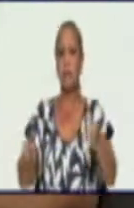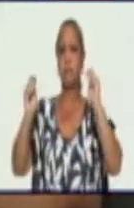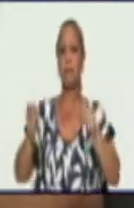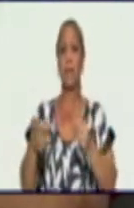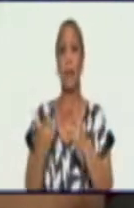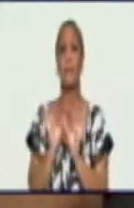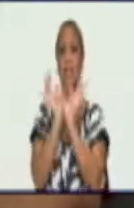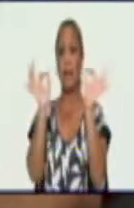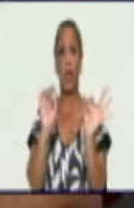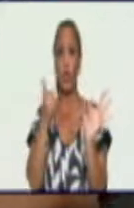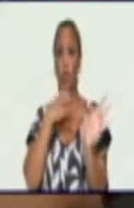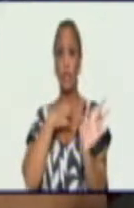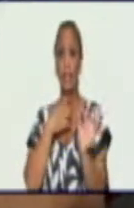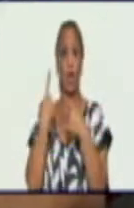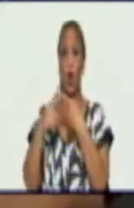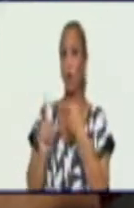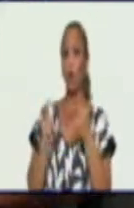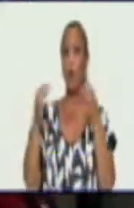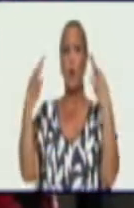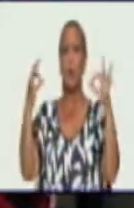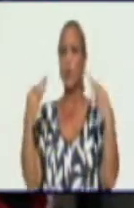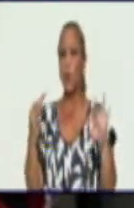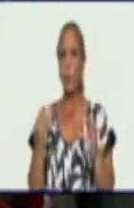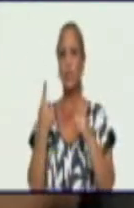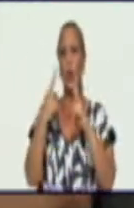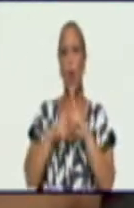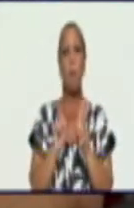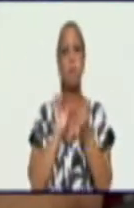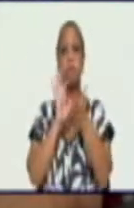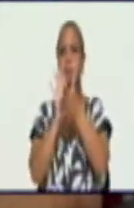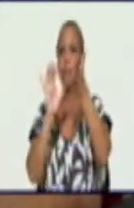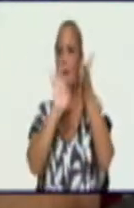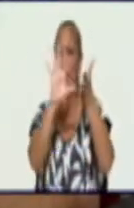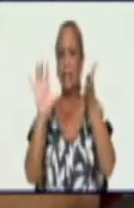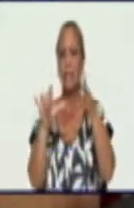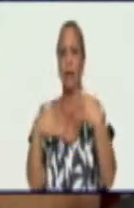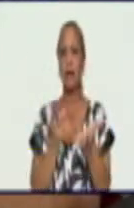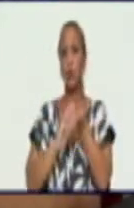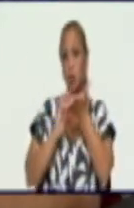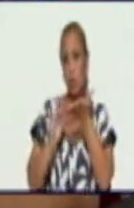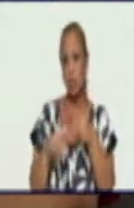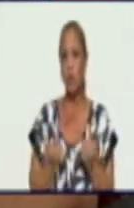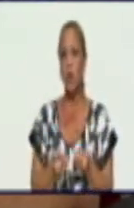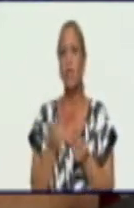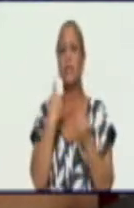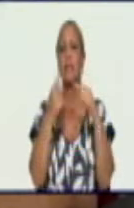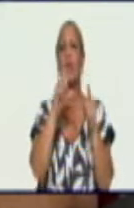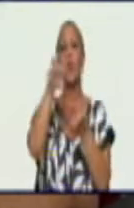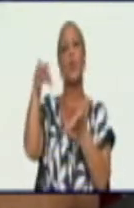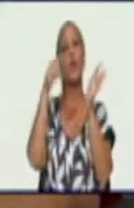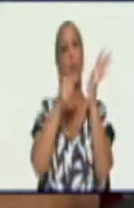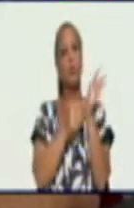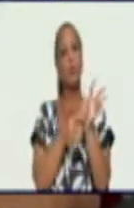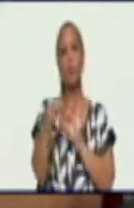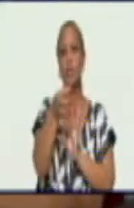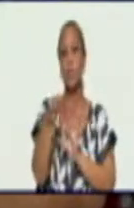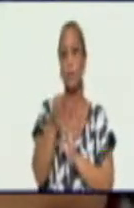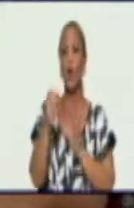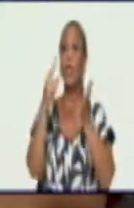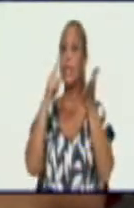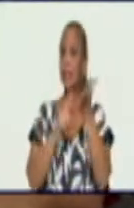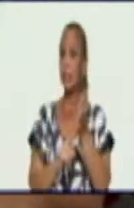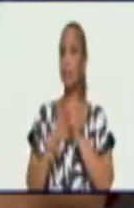no llevan ningún otro documento ni pegatina. La consulta que se ha hecho desde cada uno de los puntos de los municipios y el provincial, que